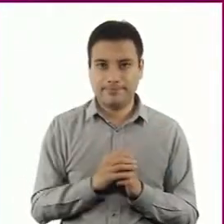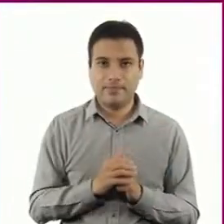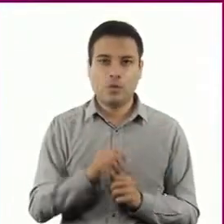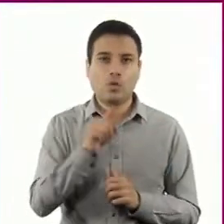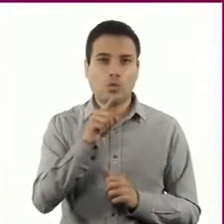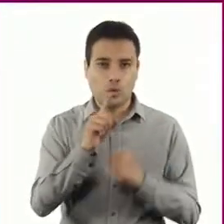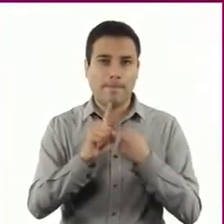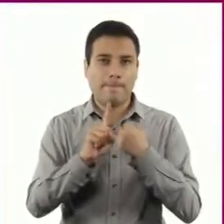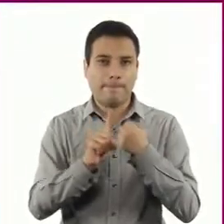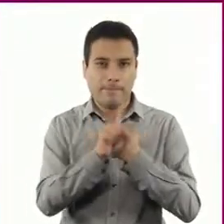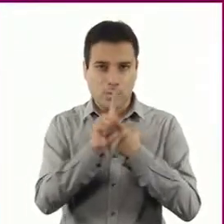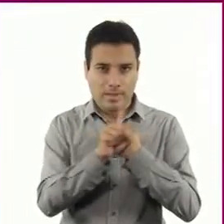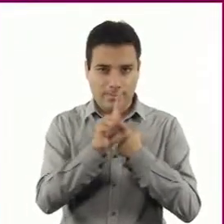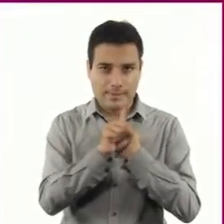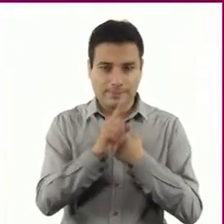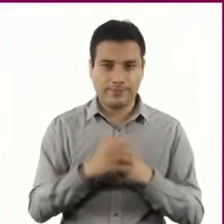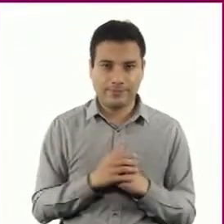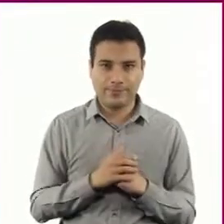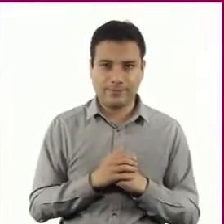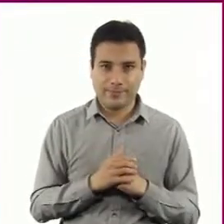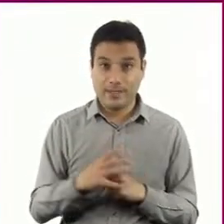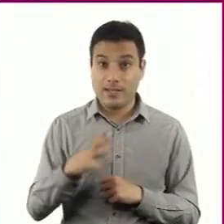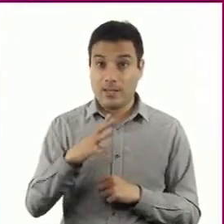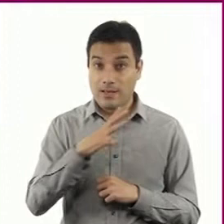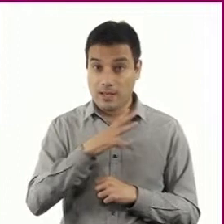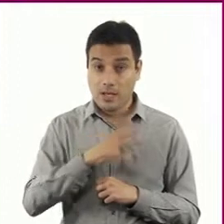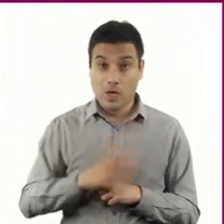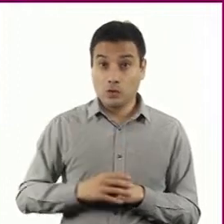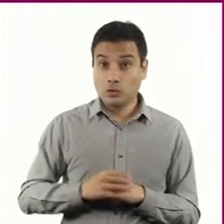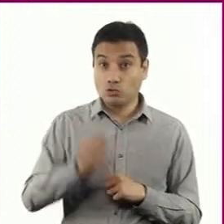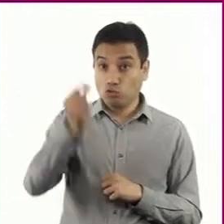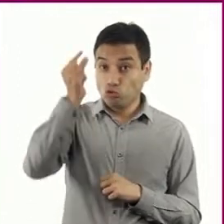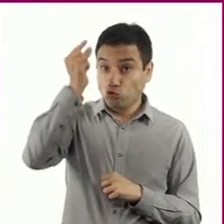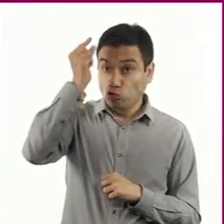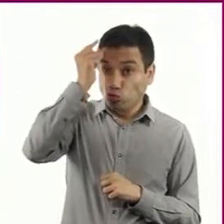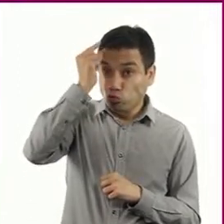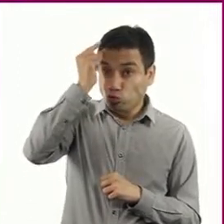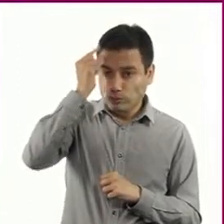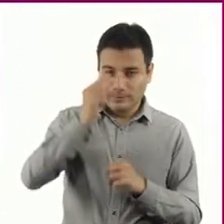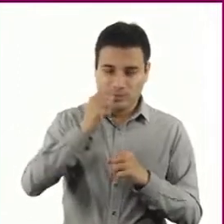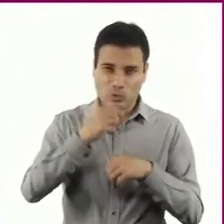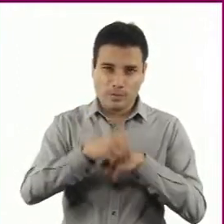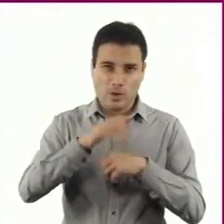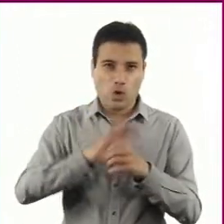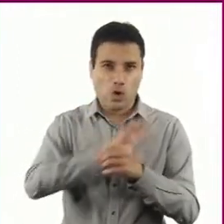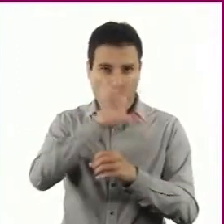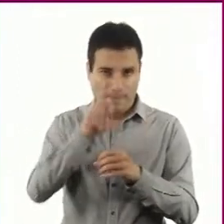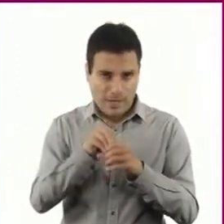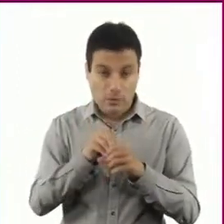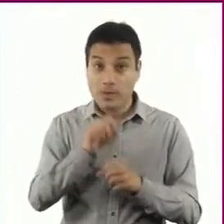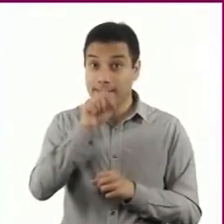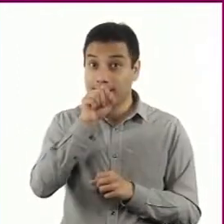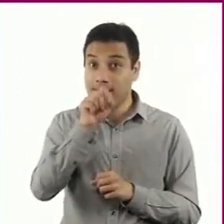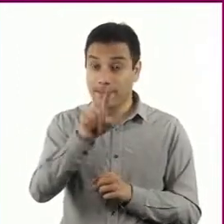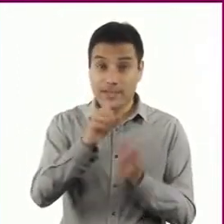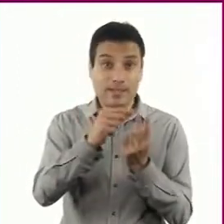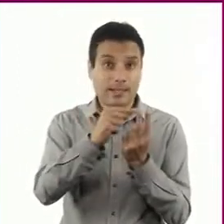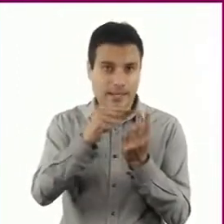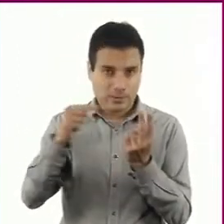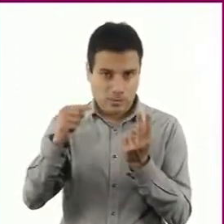resuelve problemas de potencias con exponente entero y aproxima raíces cuadradas. Centraremos el estudio